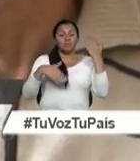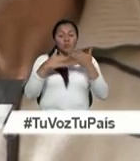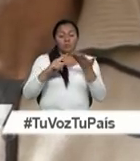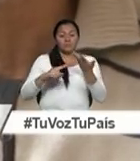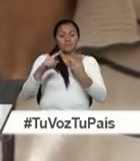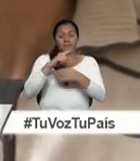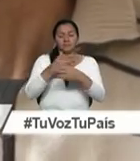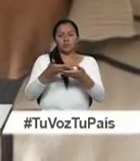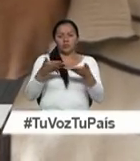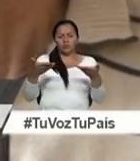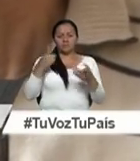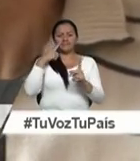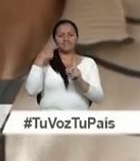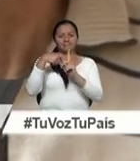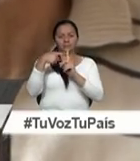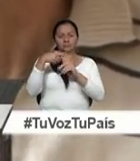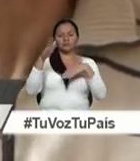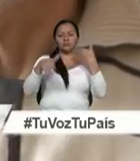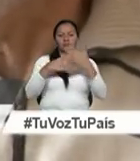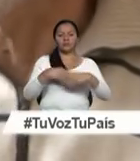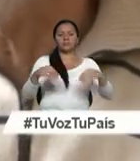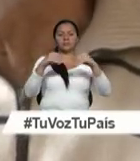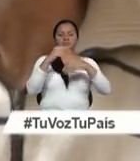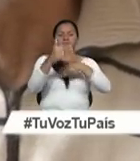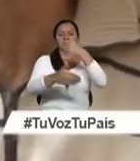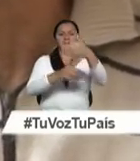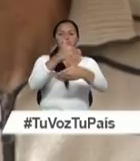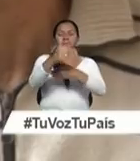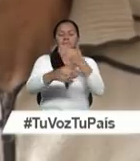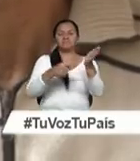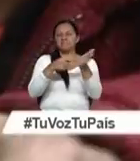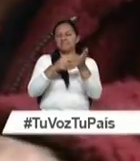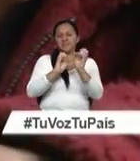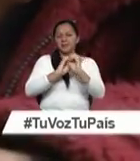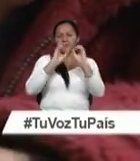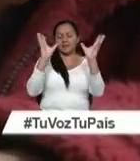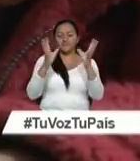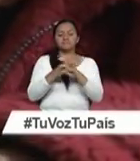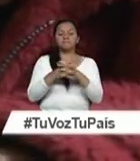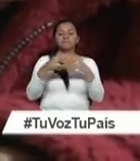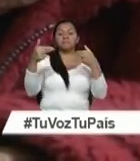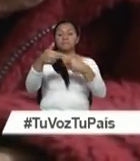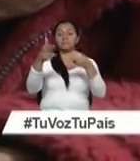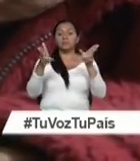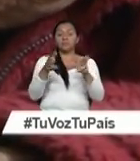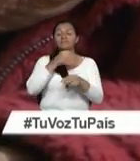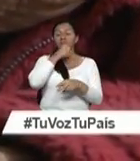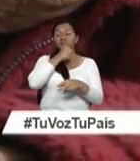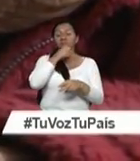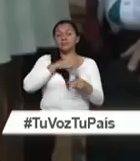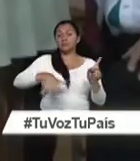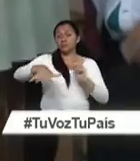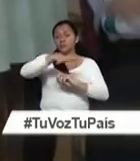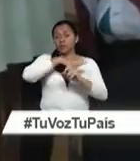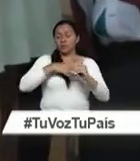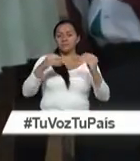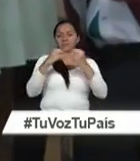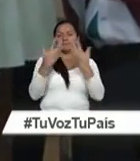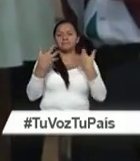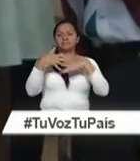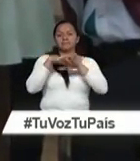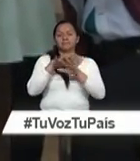cosas bonitas en esta vida que todavía tenemos que vivirlas. El Hogar de Ancianos Santa Catalina forma parte